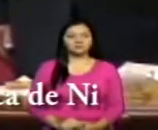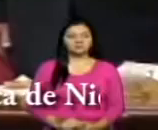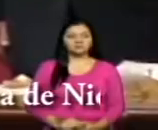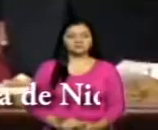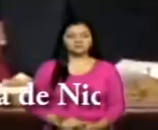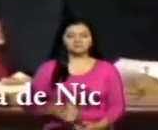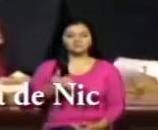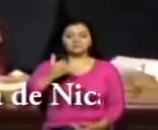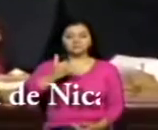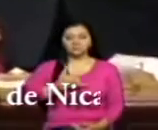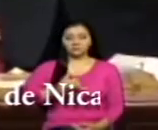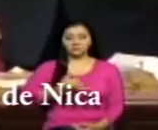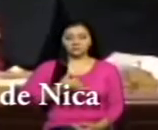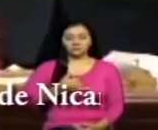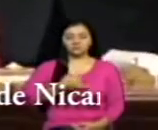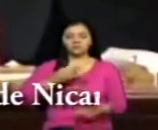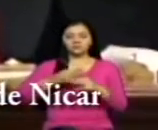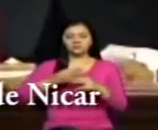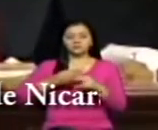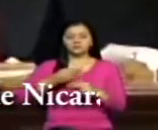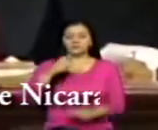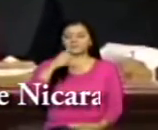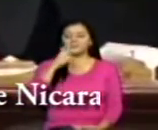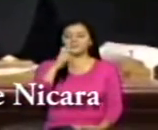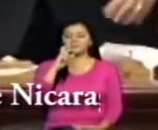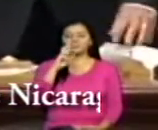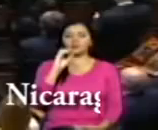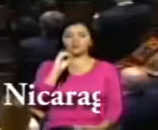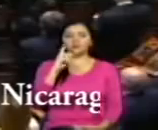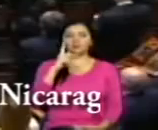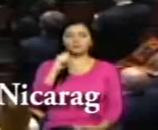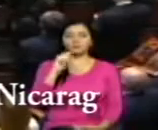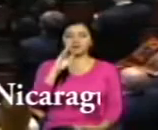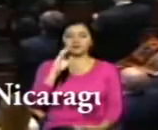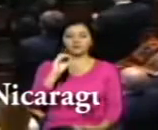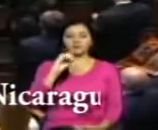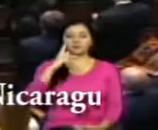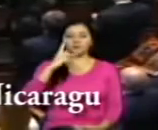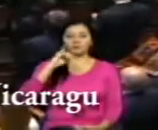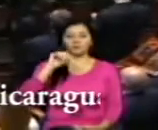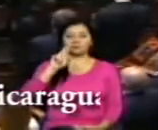Yo, Pedro Pablo Kuczynski Godard,